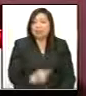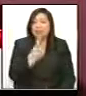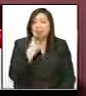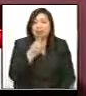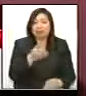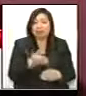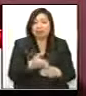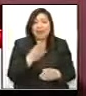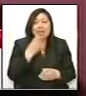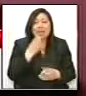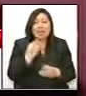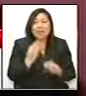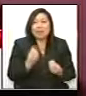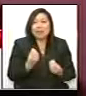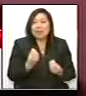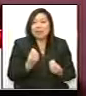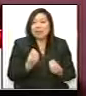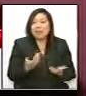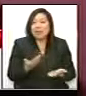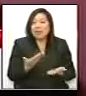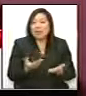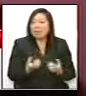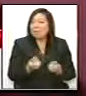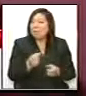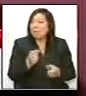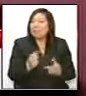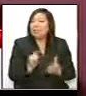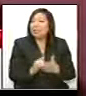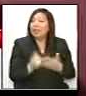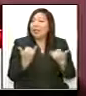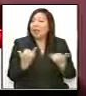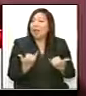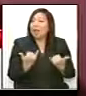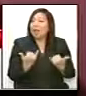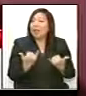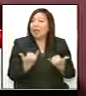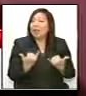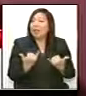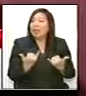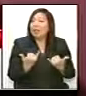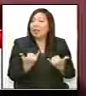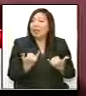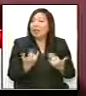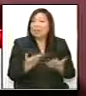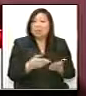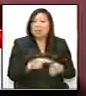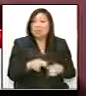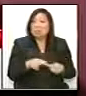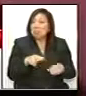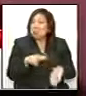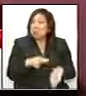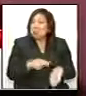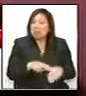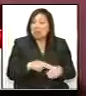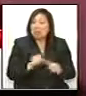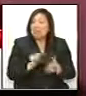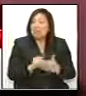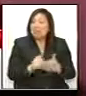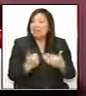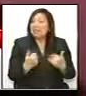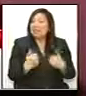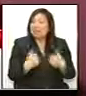pasado por la experiencia, así como muchas personas que están ahora también desde la sociedad civil y que han